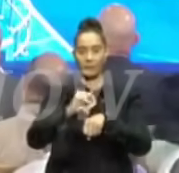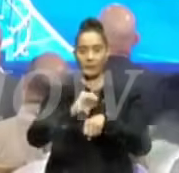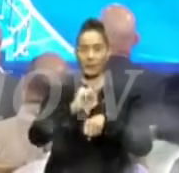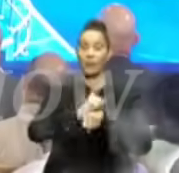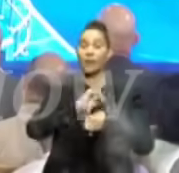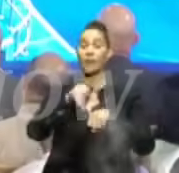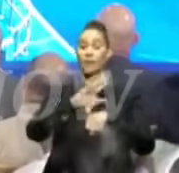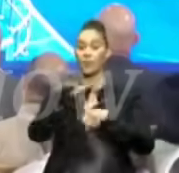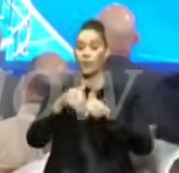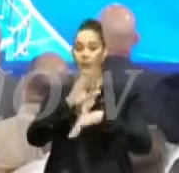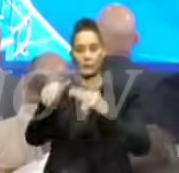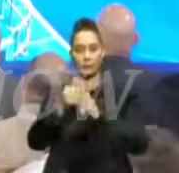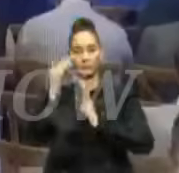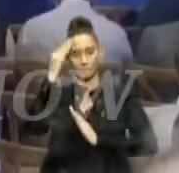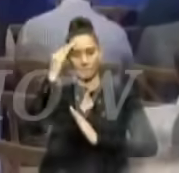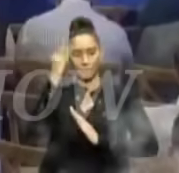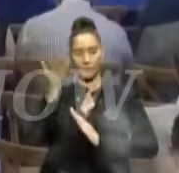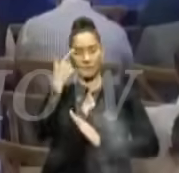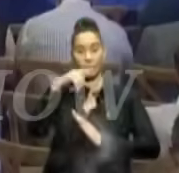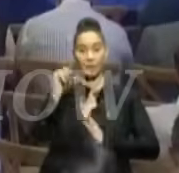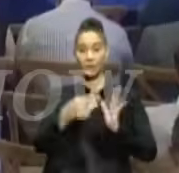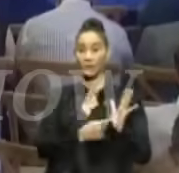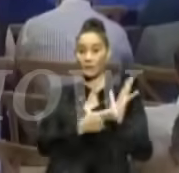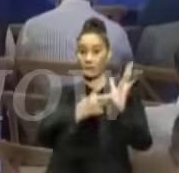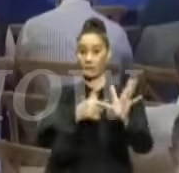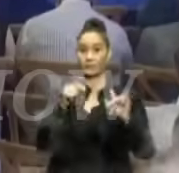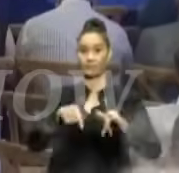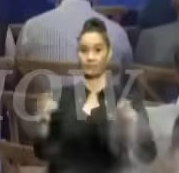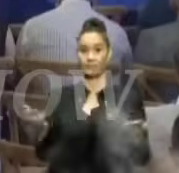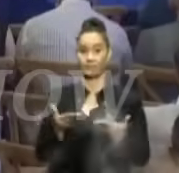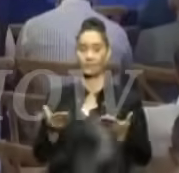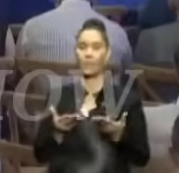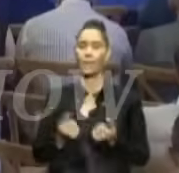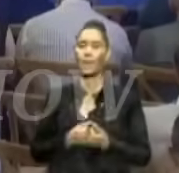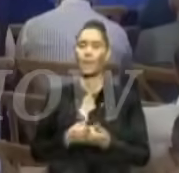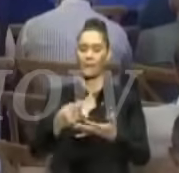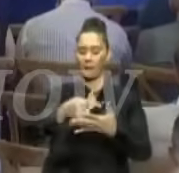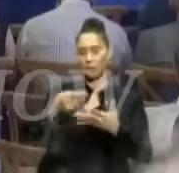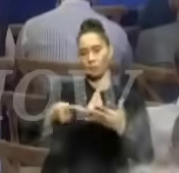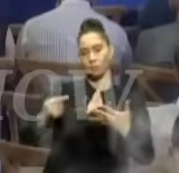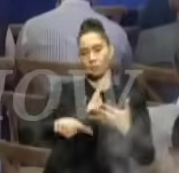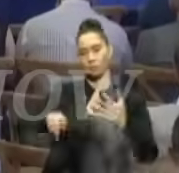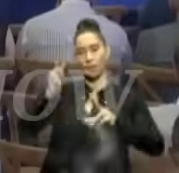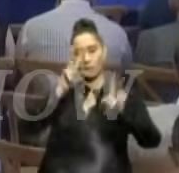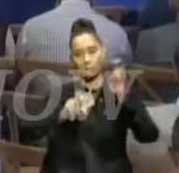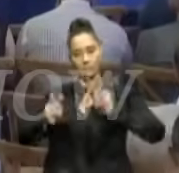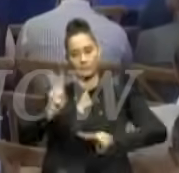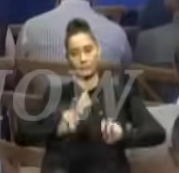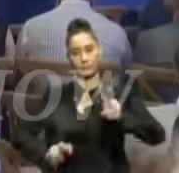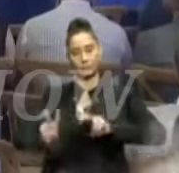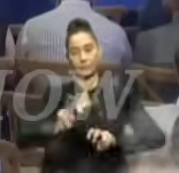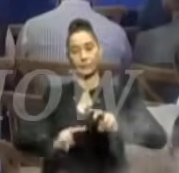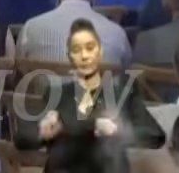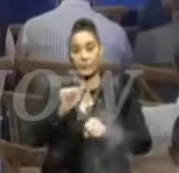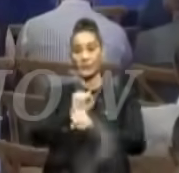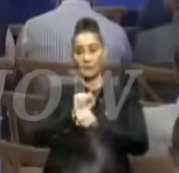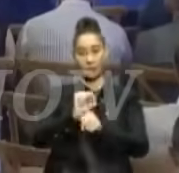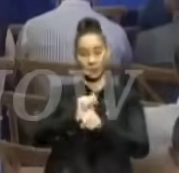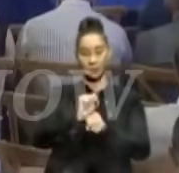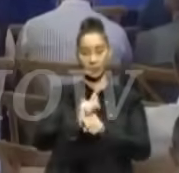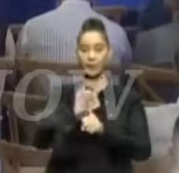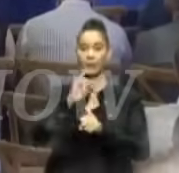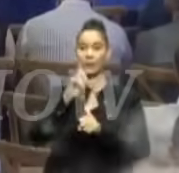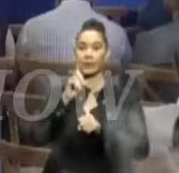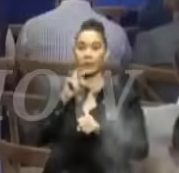conocimiento de todos los presentes pero yo quiero destacar presidente aquí una serie de estudios y de trabajo que el